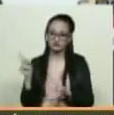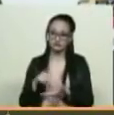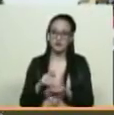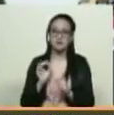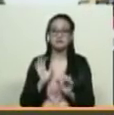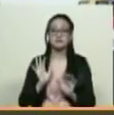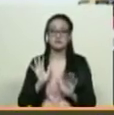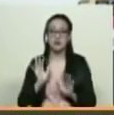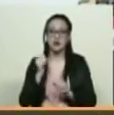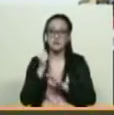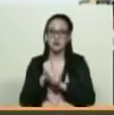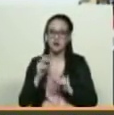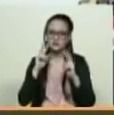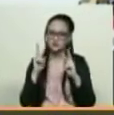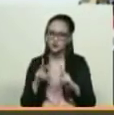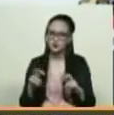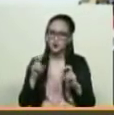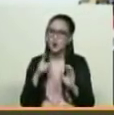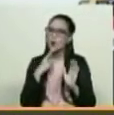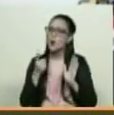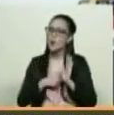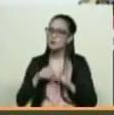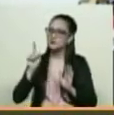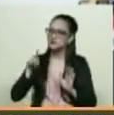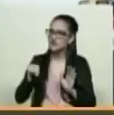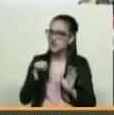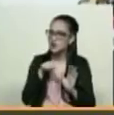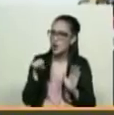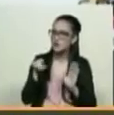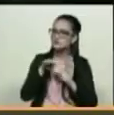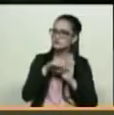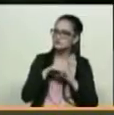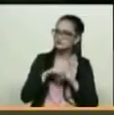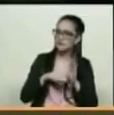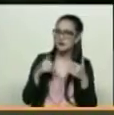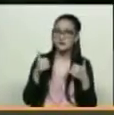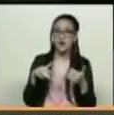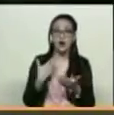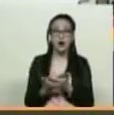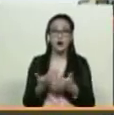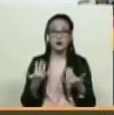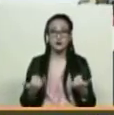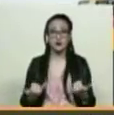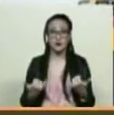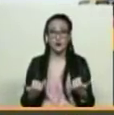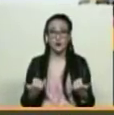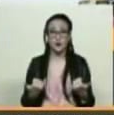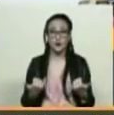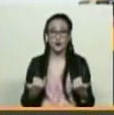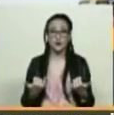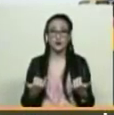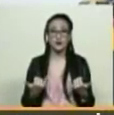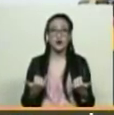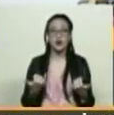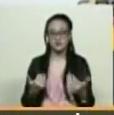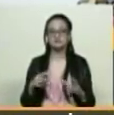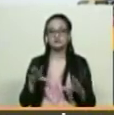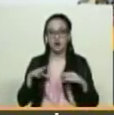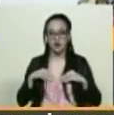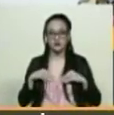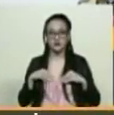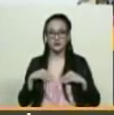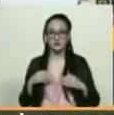para revisar todos que cumplan con todos los requisitos. Hasta el momento tienen el estatus de admitidas, así